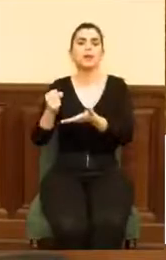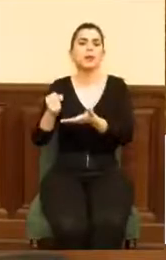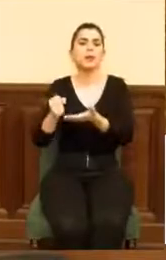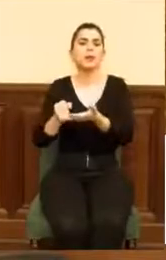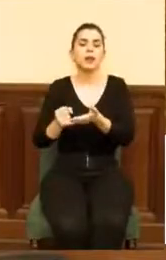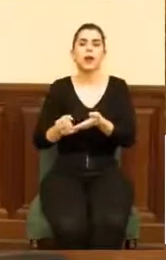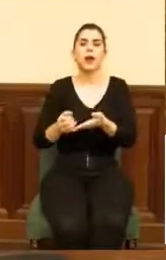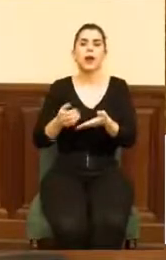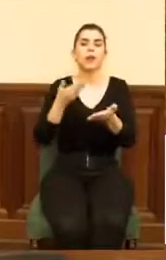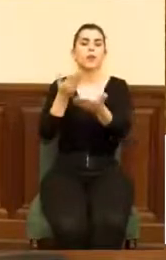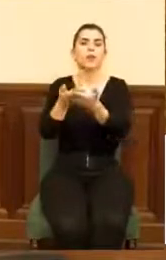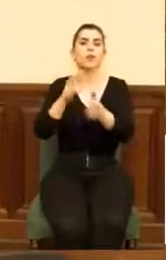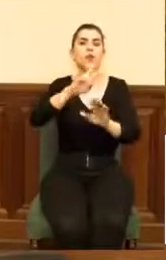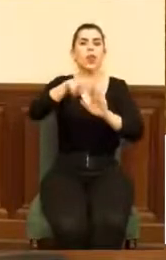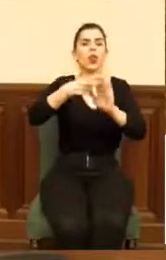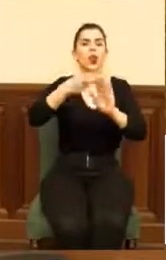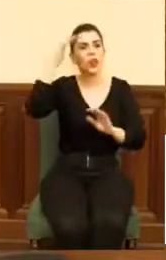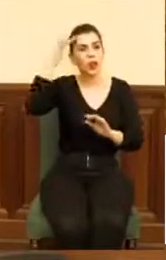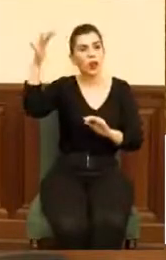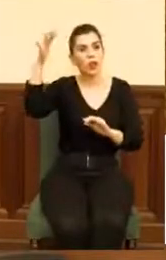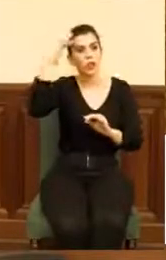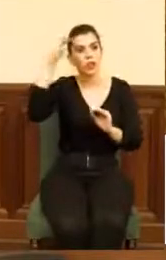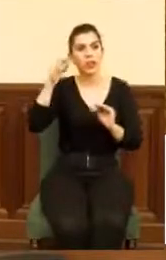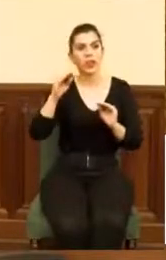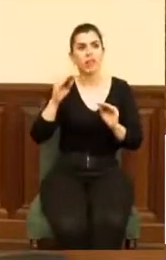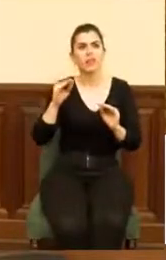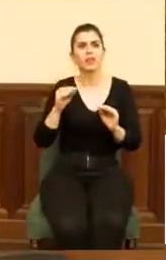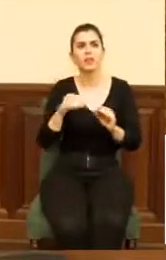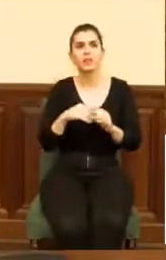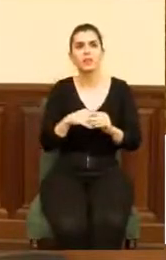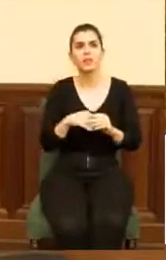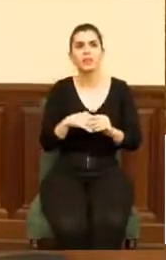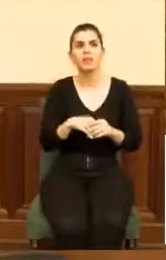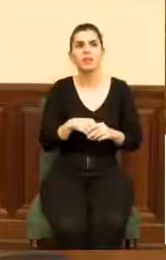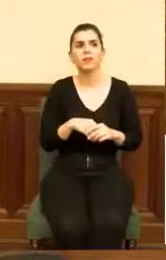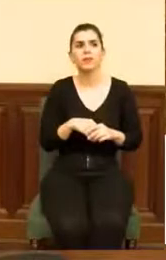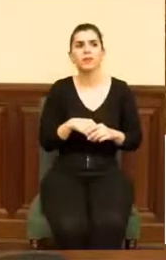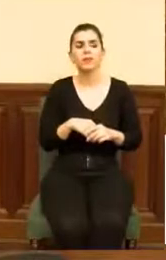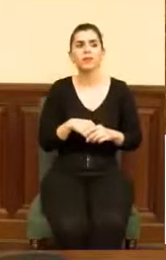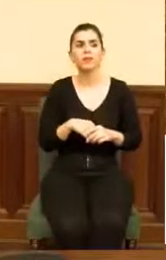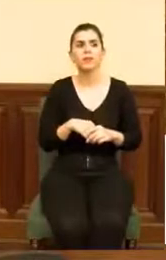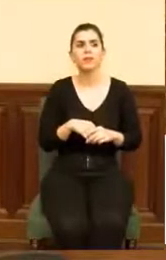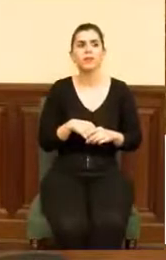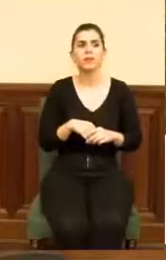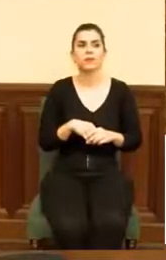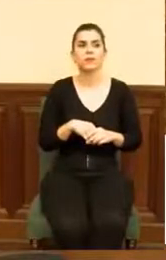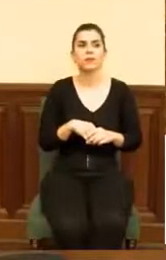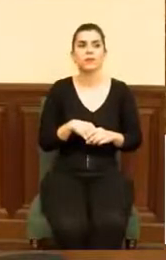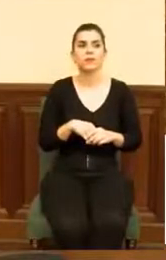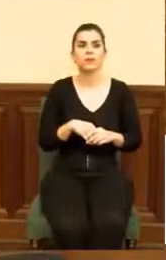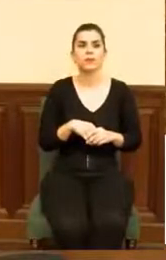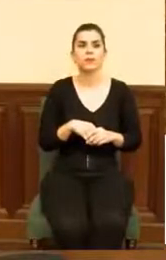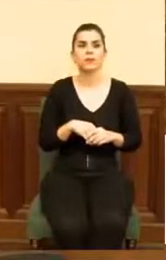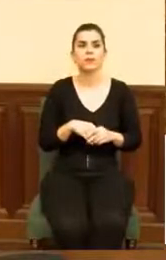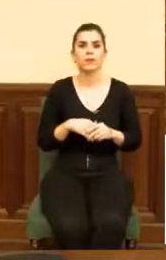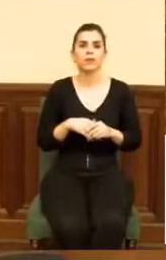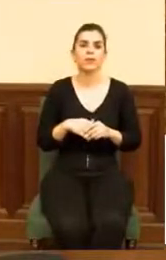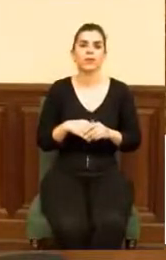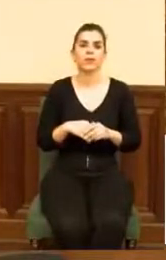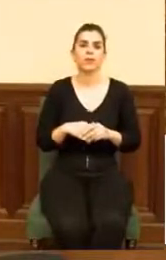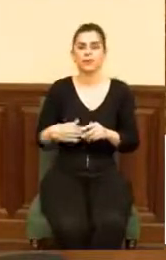por la ideología, desde luego, no yo, vamos, ni mi grupo ni yo, ni les tenemos una simpatía muy